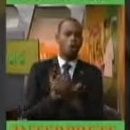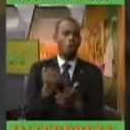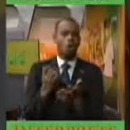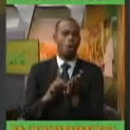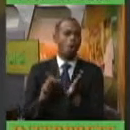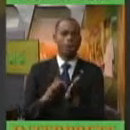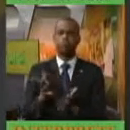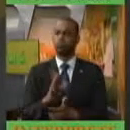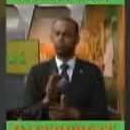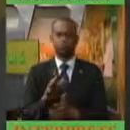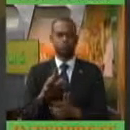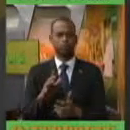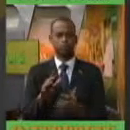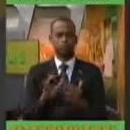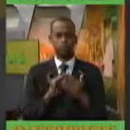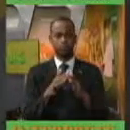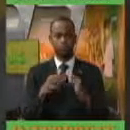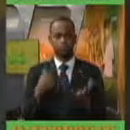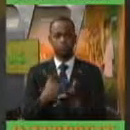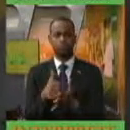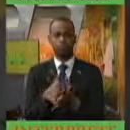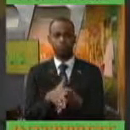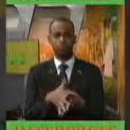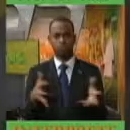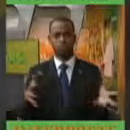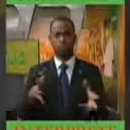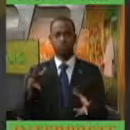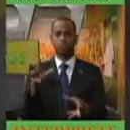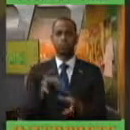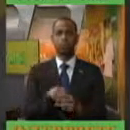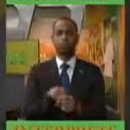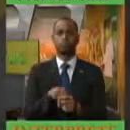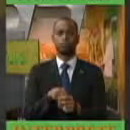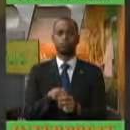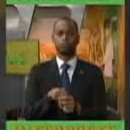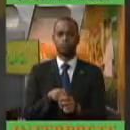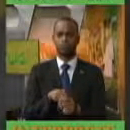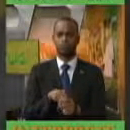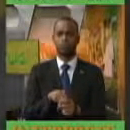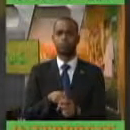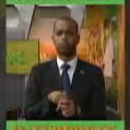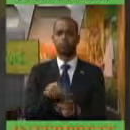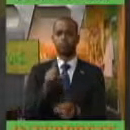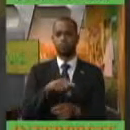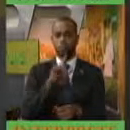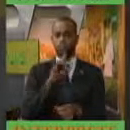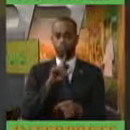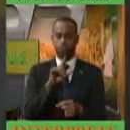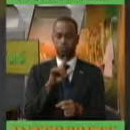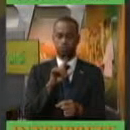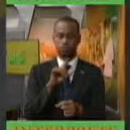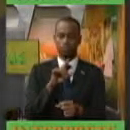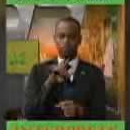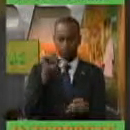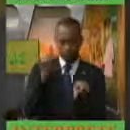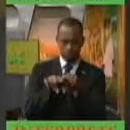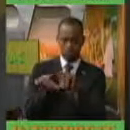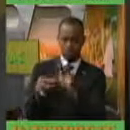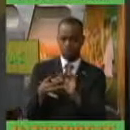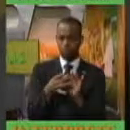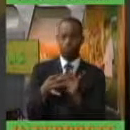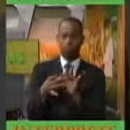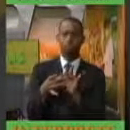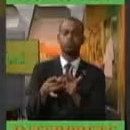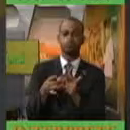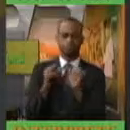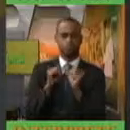mucho a esta participación, de que los compromisos se sigan firmando y que se asuman